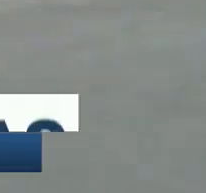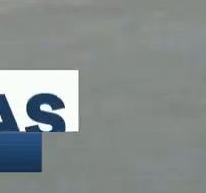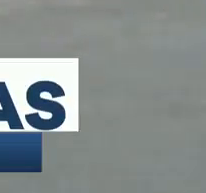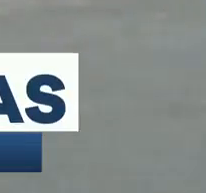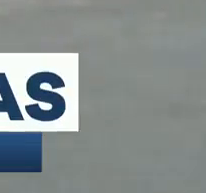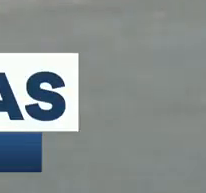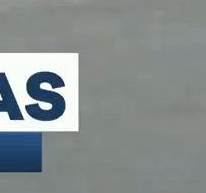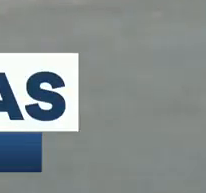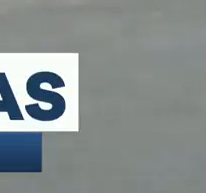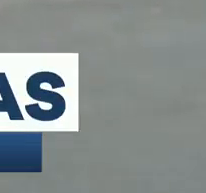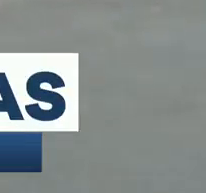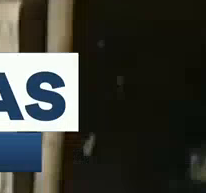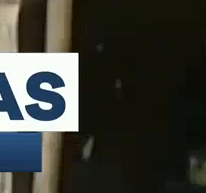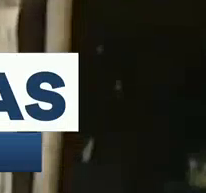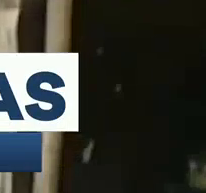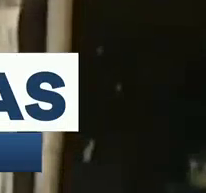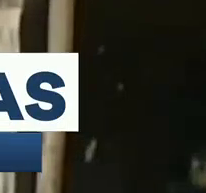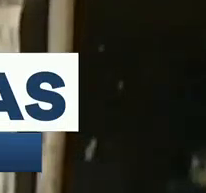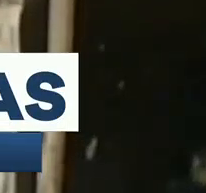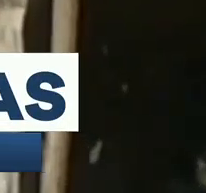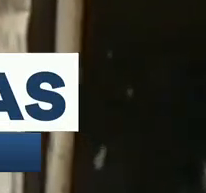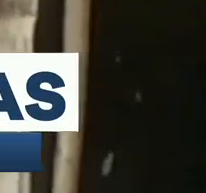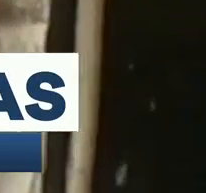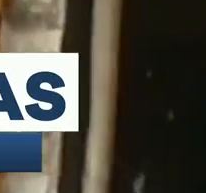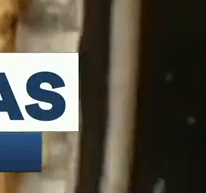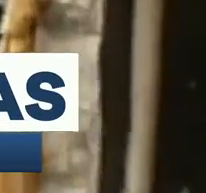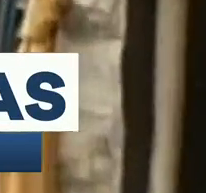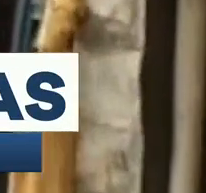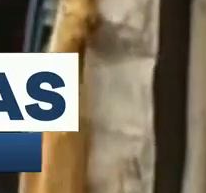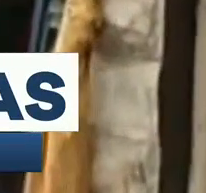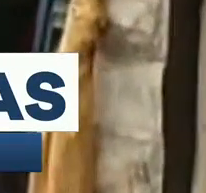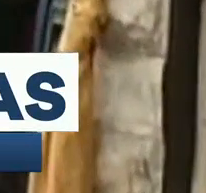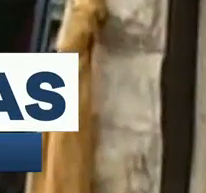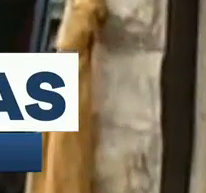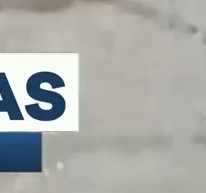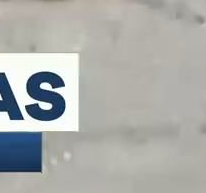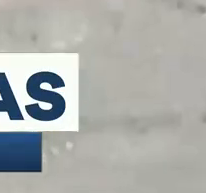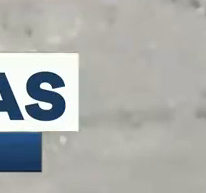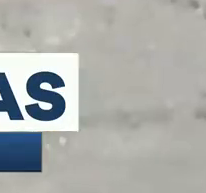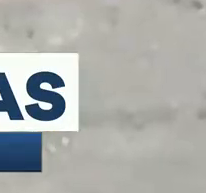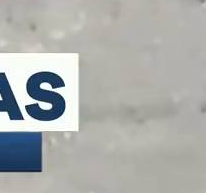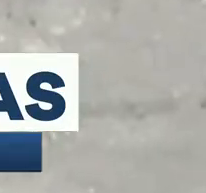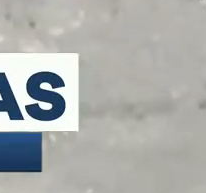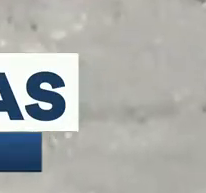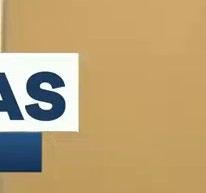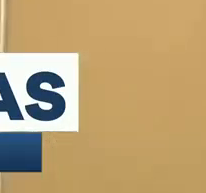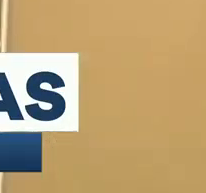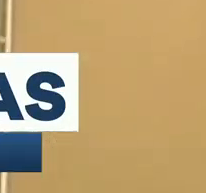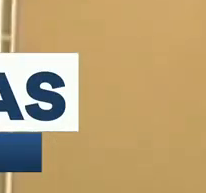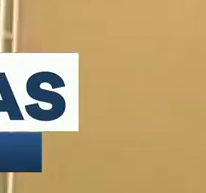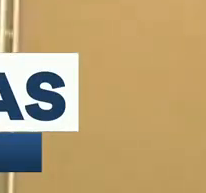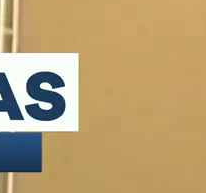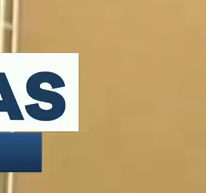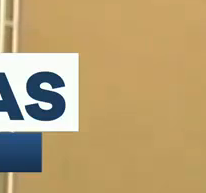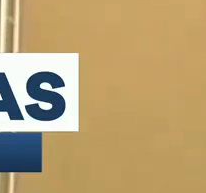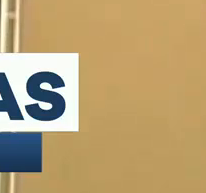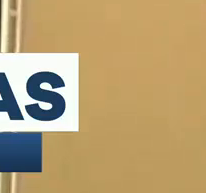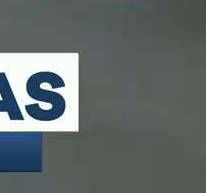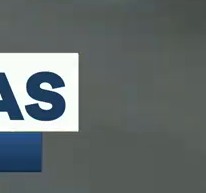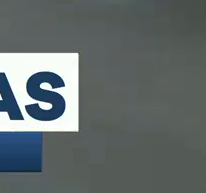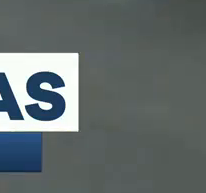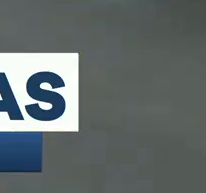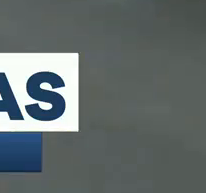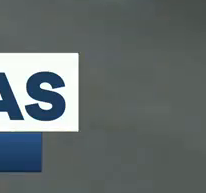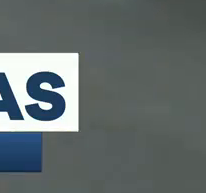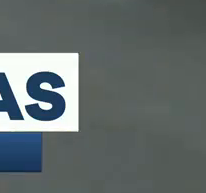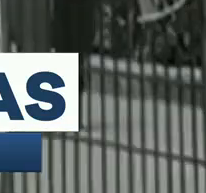Se realizó el velorio del hombre que fue asesinado por su propio hijo de 12 años, quien salió en defensa de su madre y hermana de 14. Familiares dijeron que